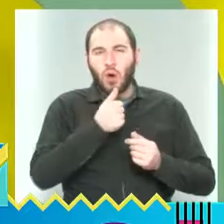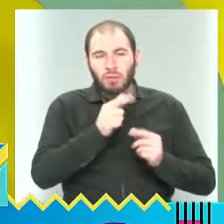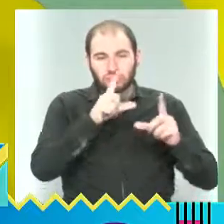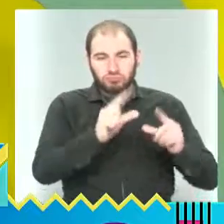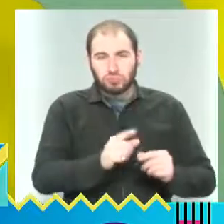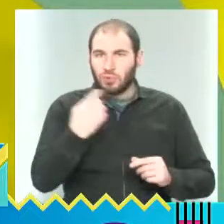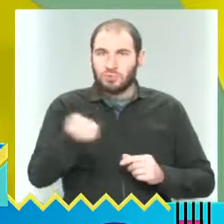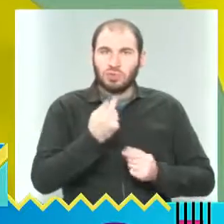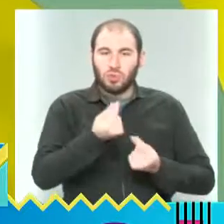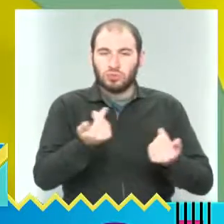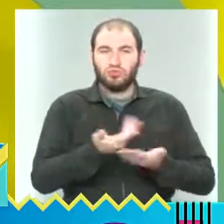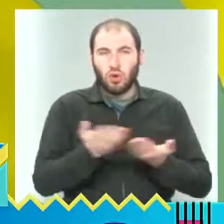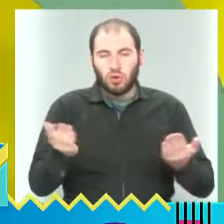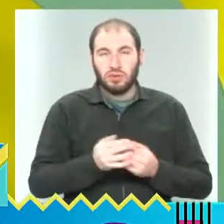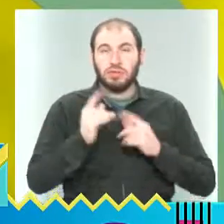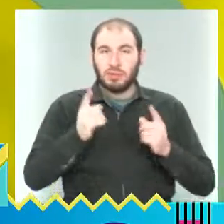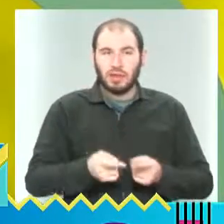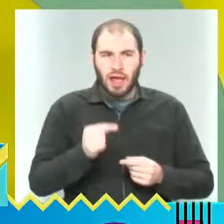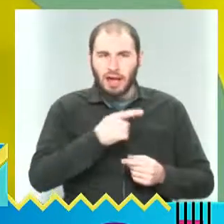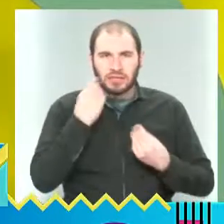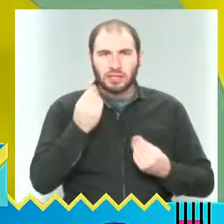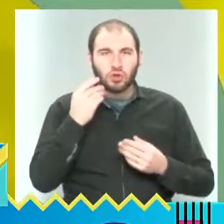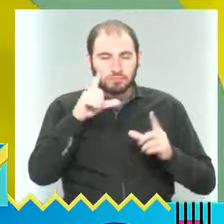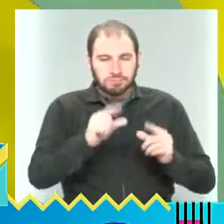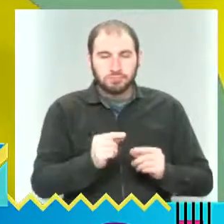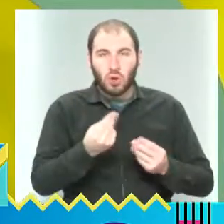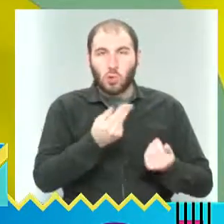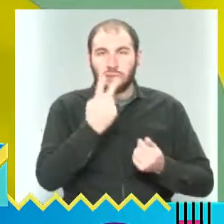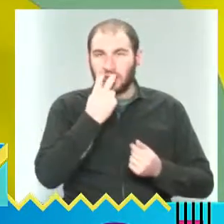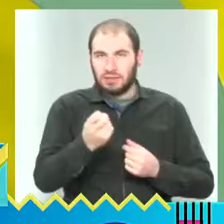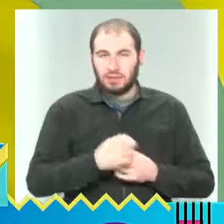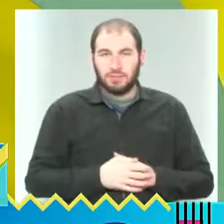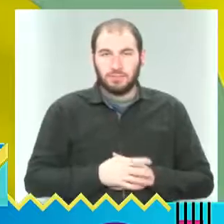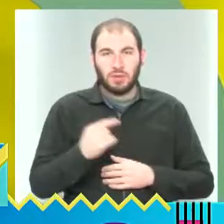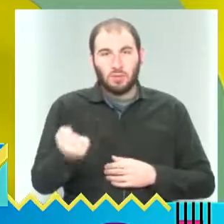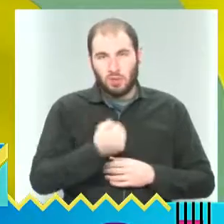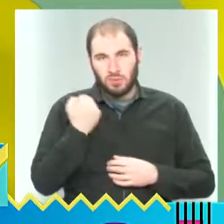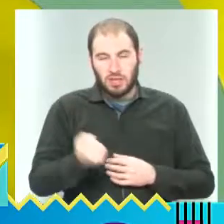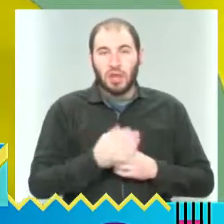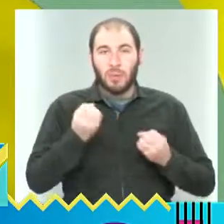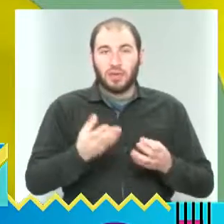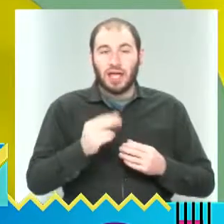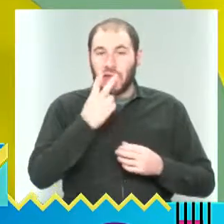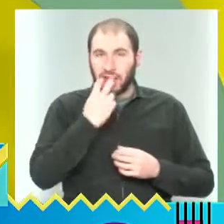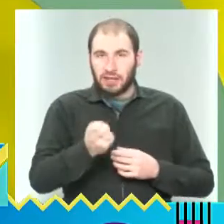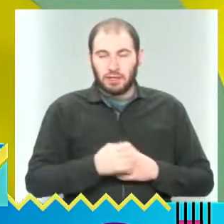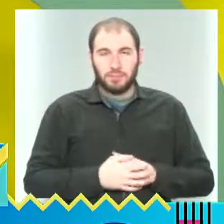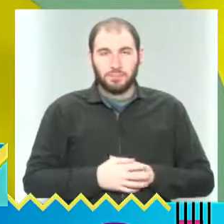recurso que es vital para nosotros. Tiene que ver cómo reduce el uso de energía, fundamentalmente, porque la